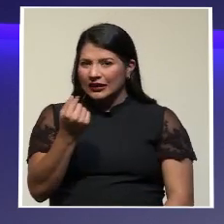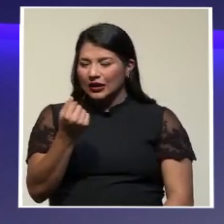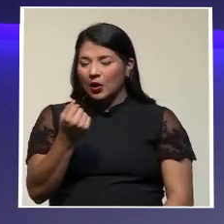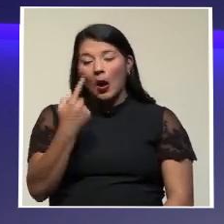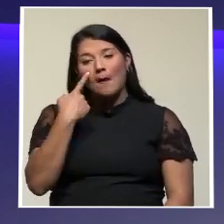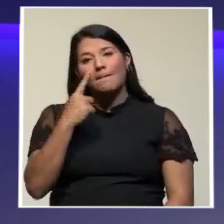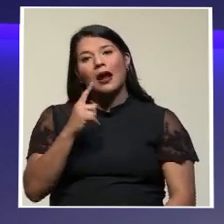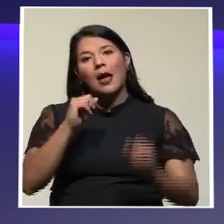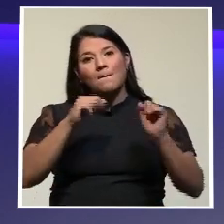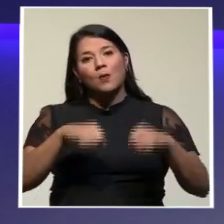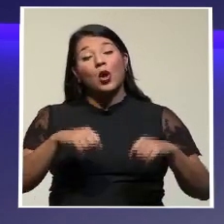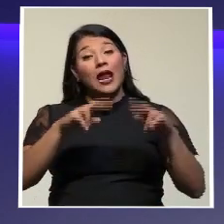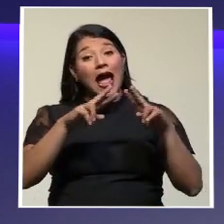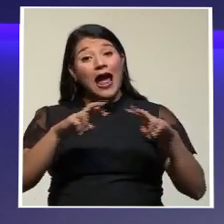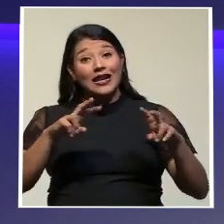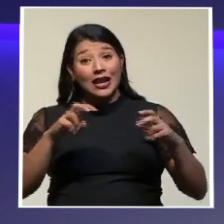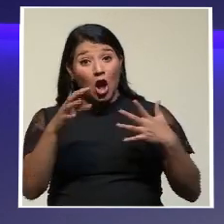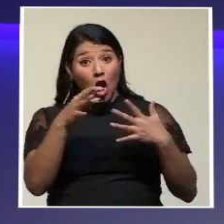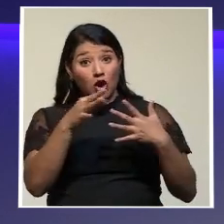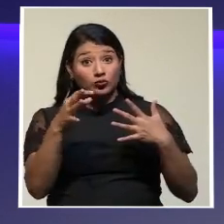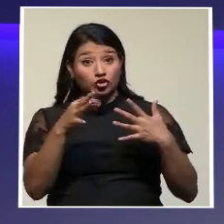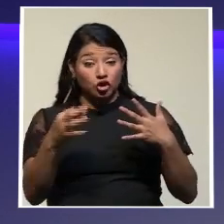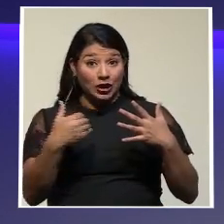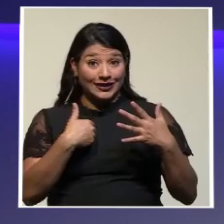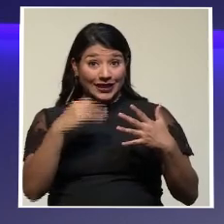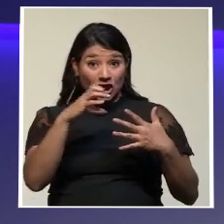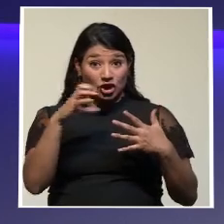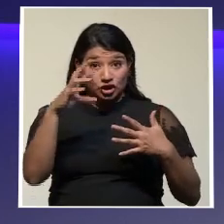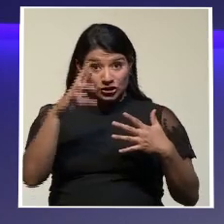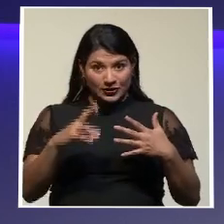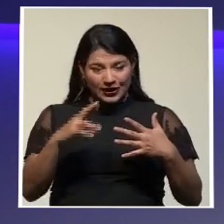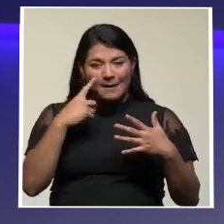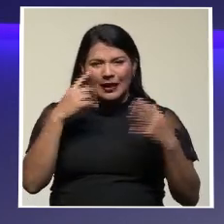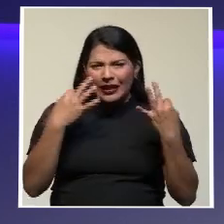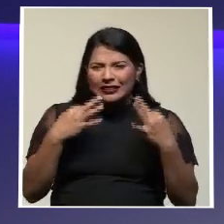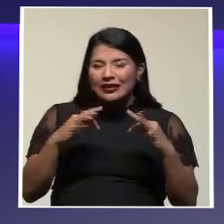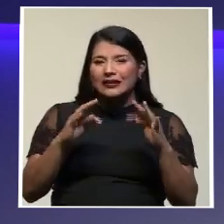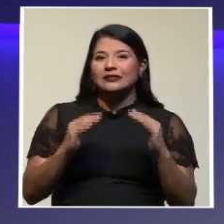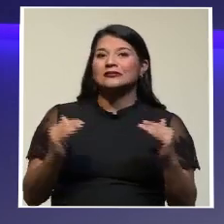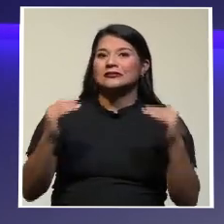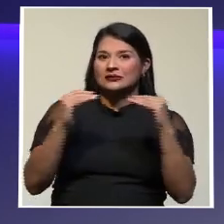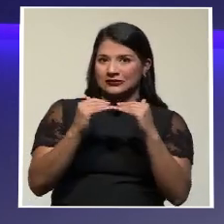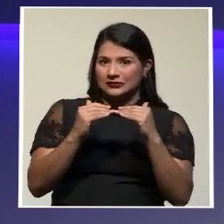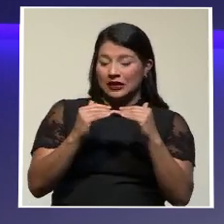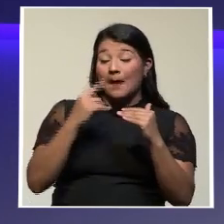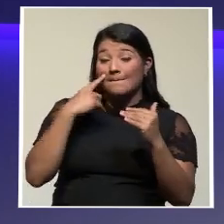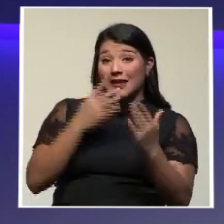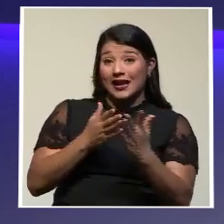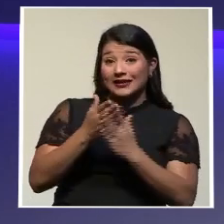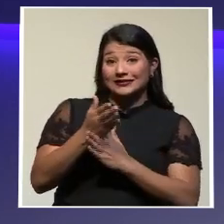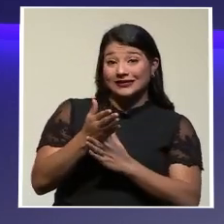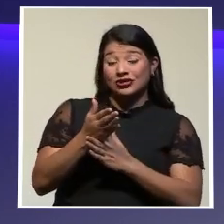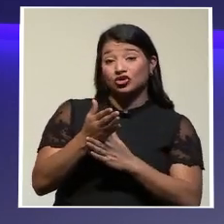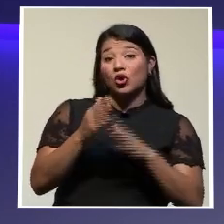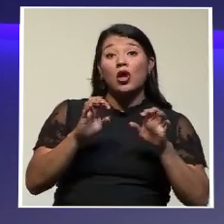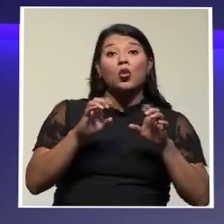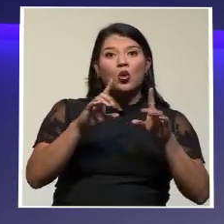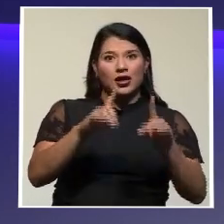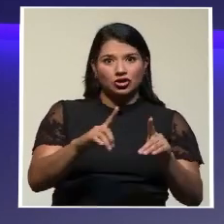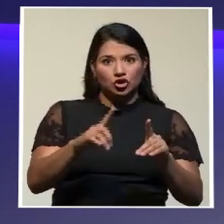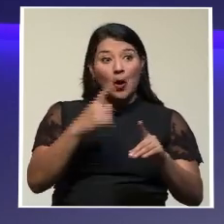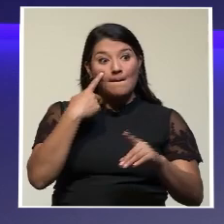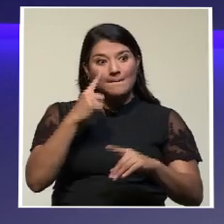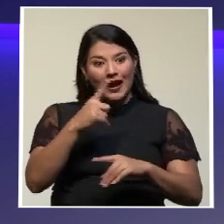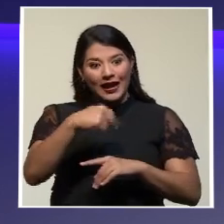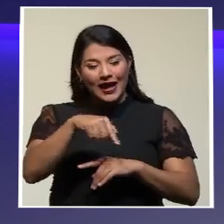analizar las opciones que ya existen en Costa Rica para nivelar las condiciones de estudio a miles de estudiantes pobres,